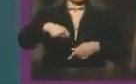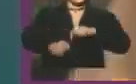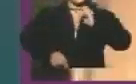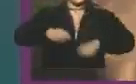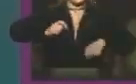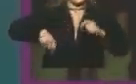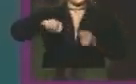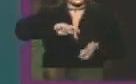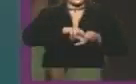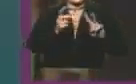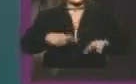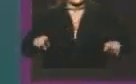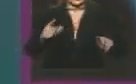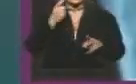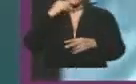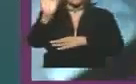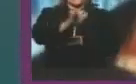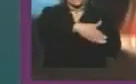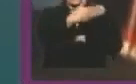También está la gaita parijanera.